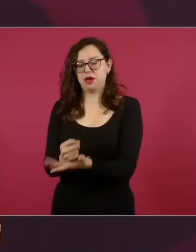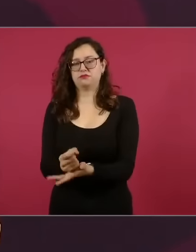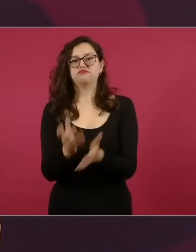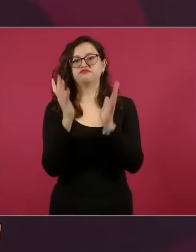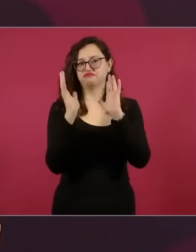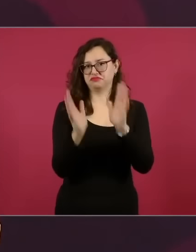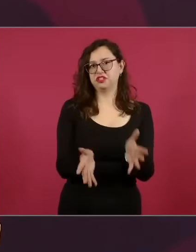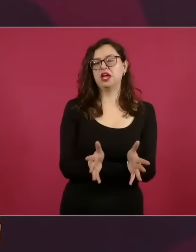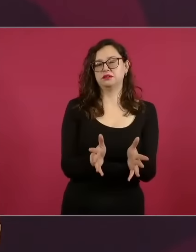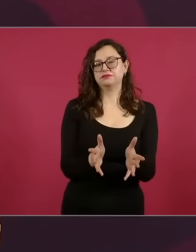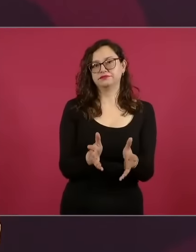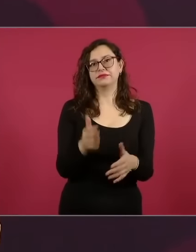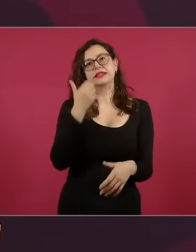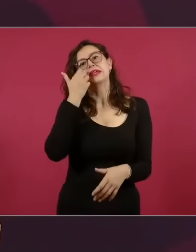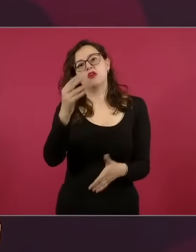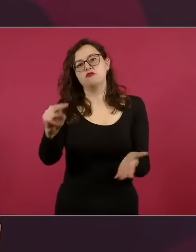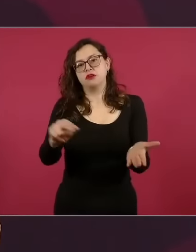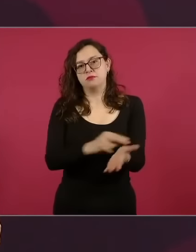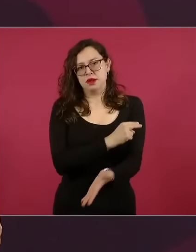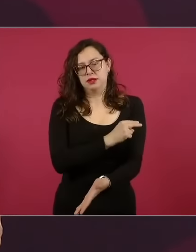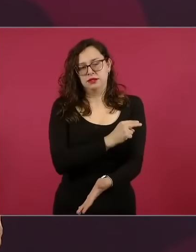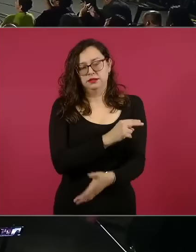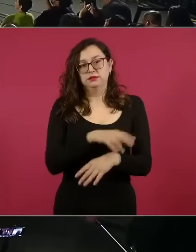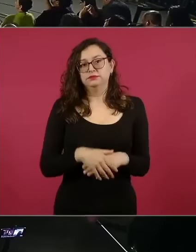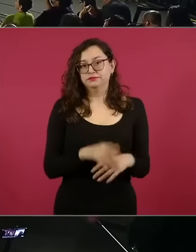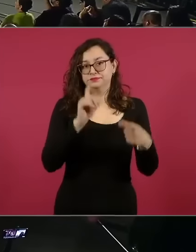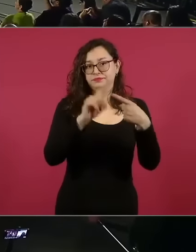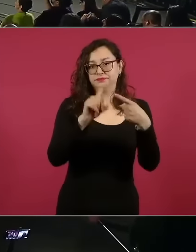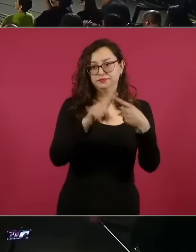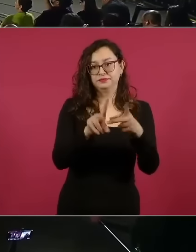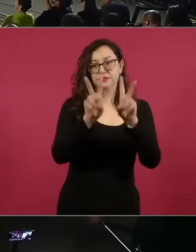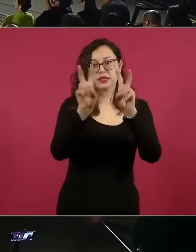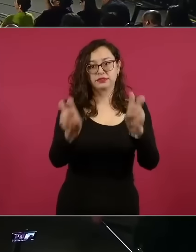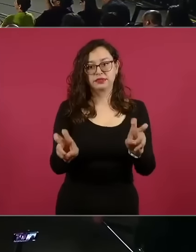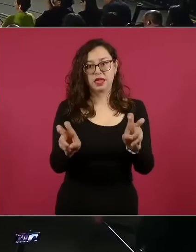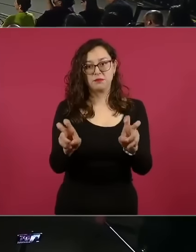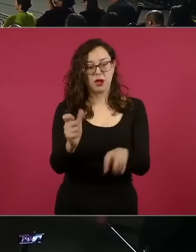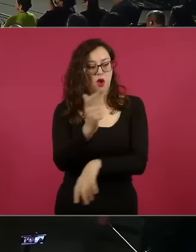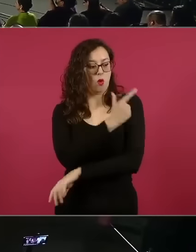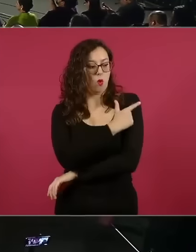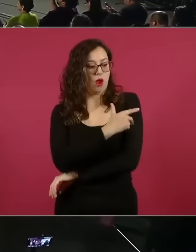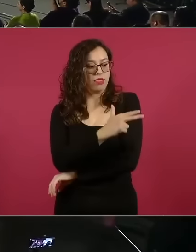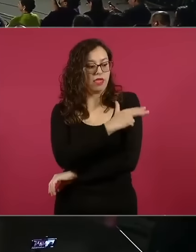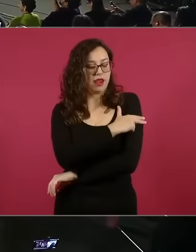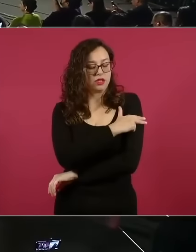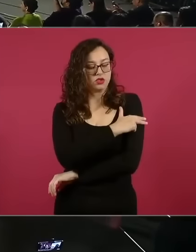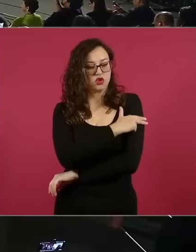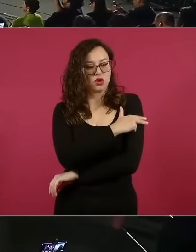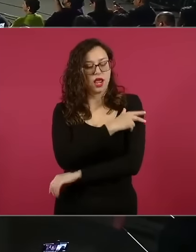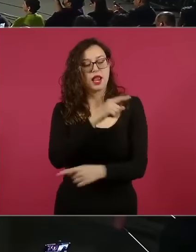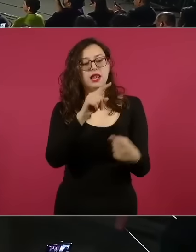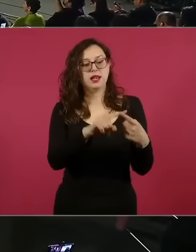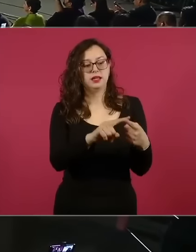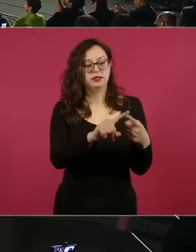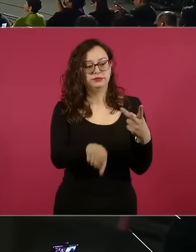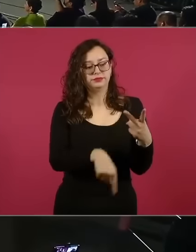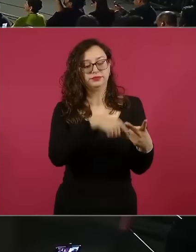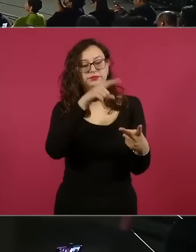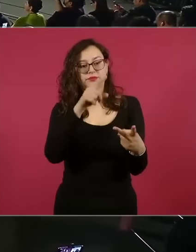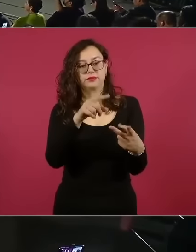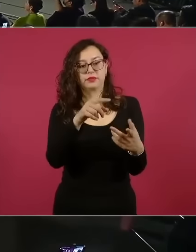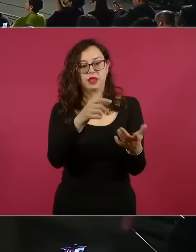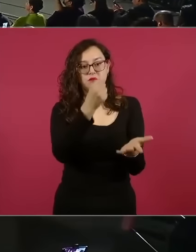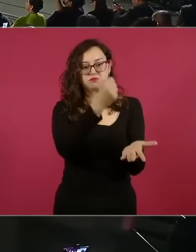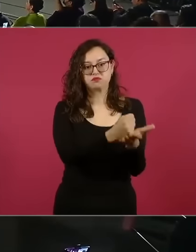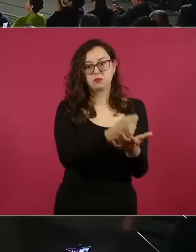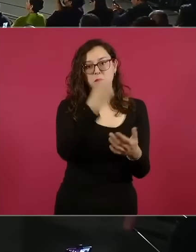que es una institución para garantizar la seguridad pública.